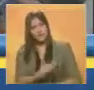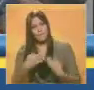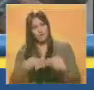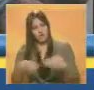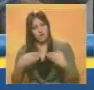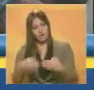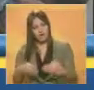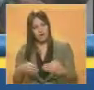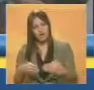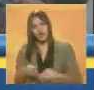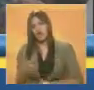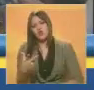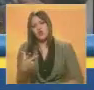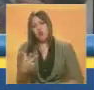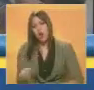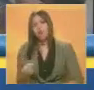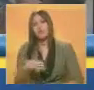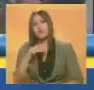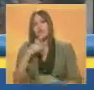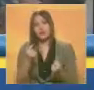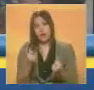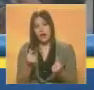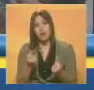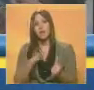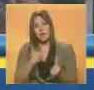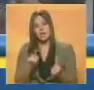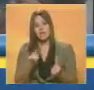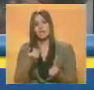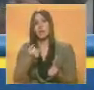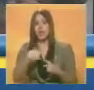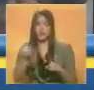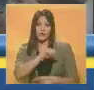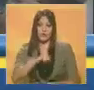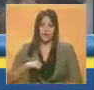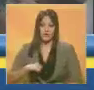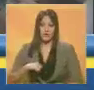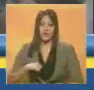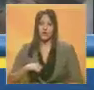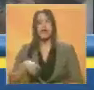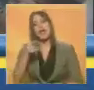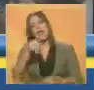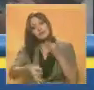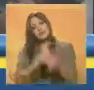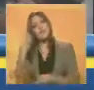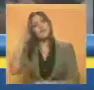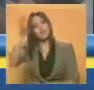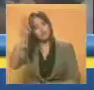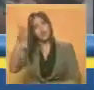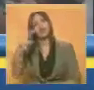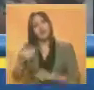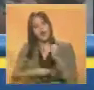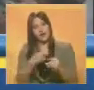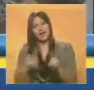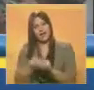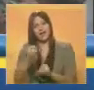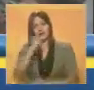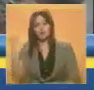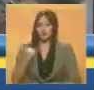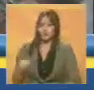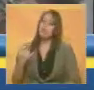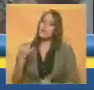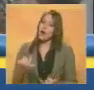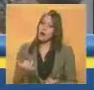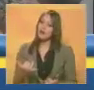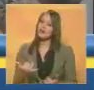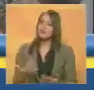y no tienen el recurso económico por supuesto para estudiar en una privada asegurando el futuro como les venimos haciendo en el zulia estamos